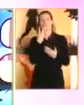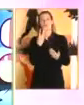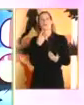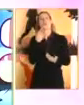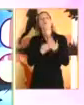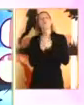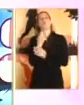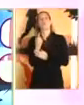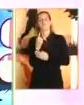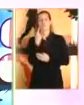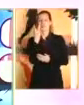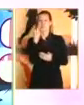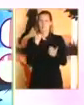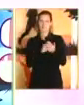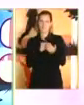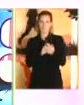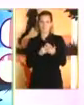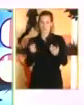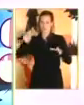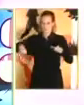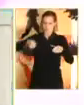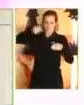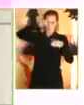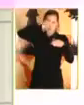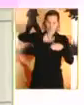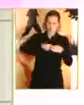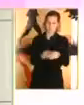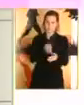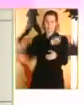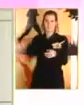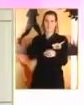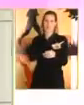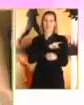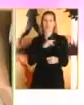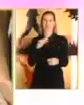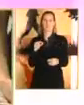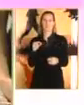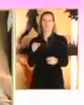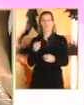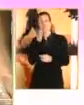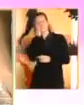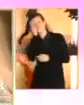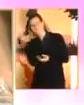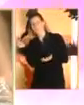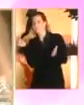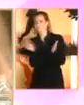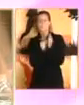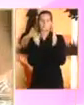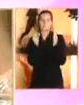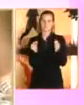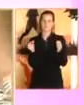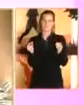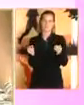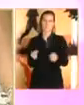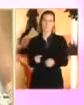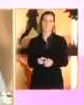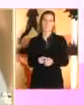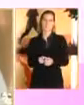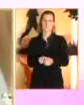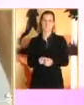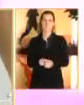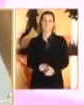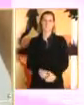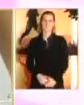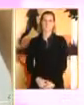cambia. Vaya cucharada de valeriana que has puesto. Quedamos dormidos, pero inmediatamente. Bueno. La valeriana es que es para dormir,